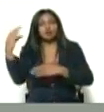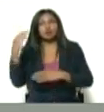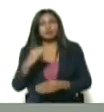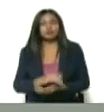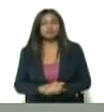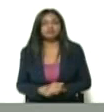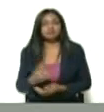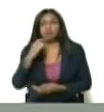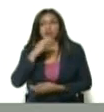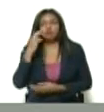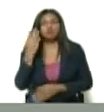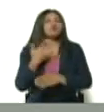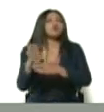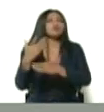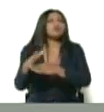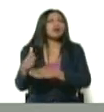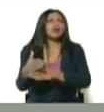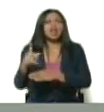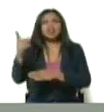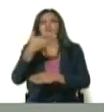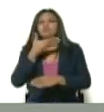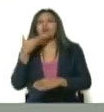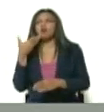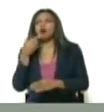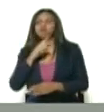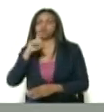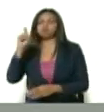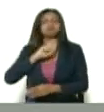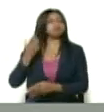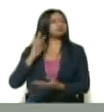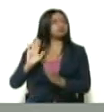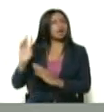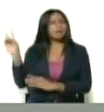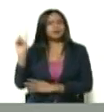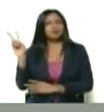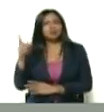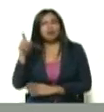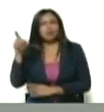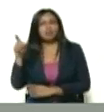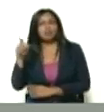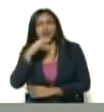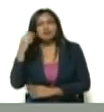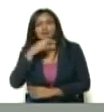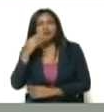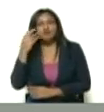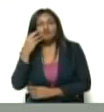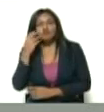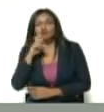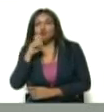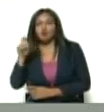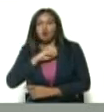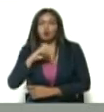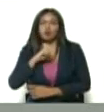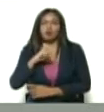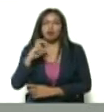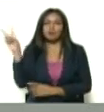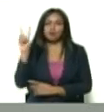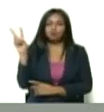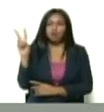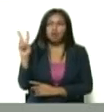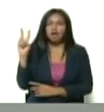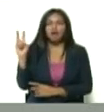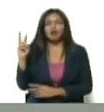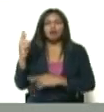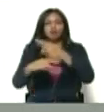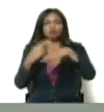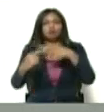prefiere la muerte. Prefiere el odio que le tiene a Venezuela. Iván Duque odia a Venezuela, odia a la revolución bolivariana, me odia